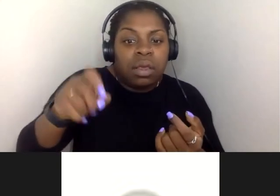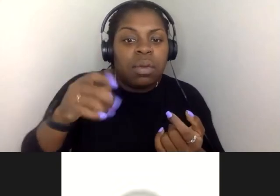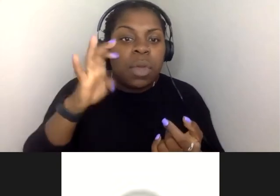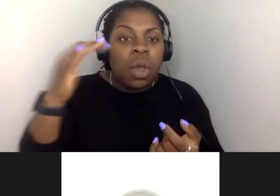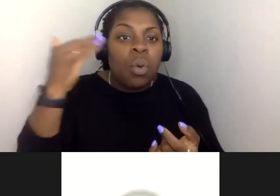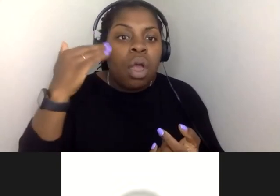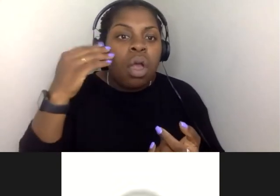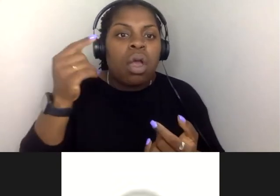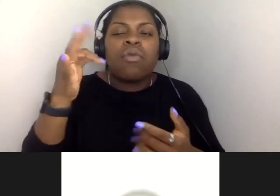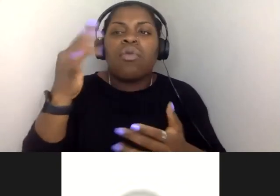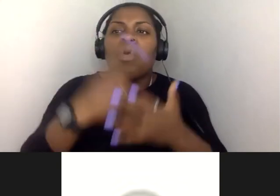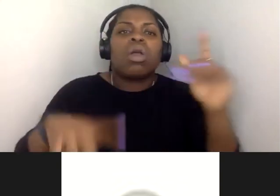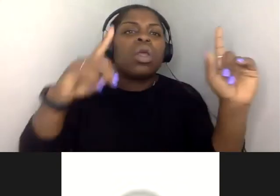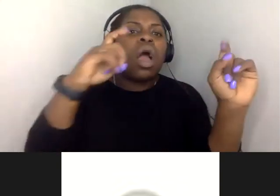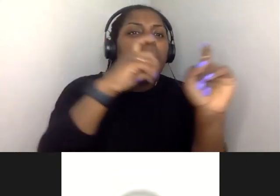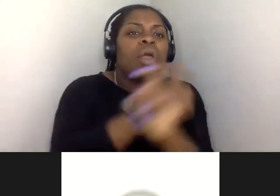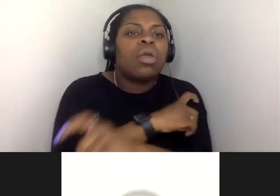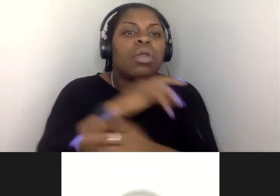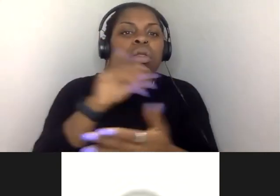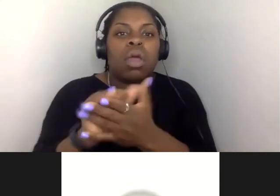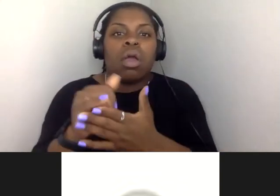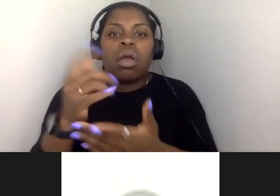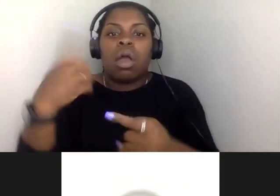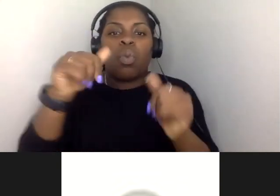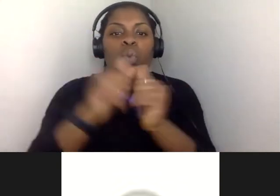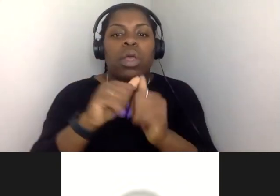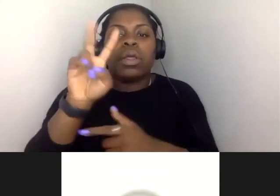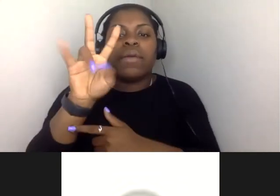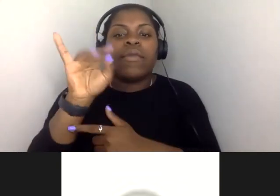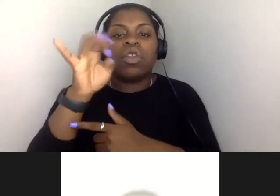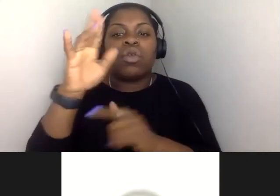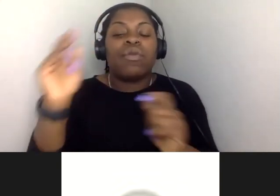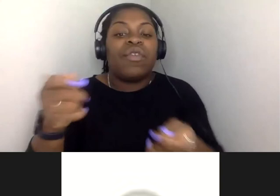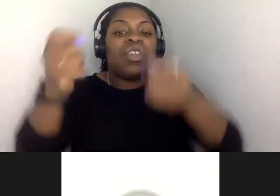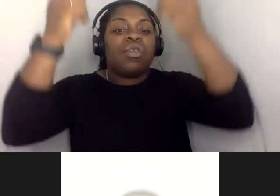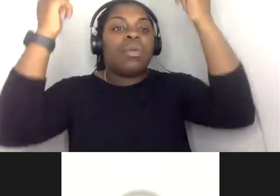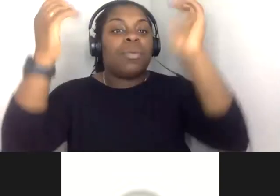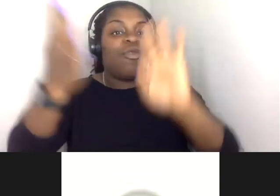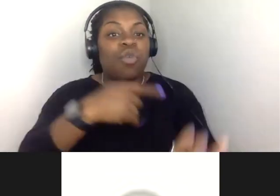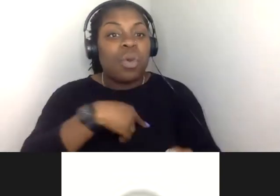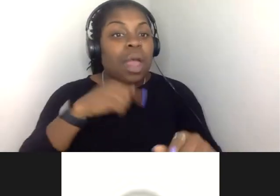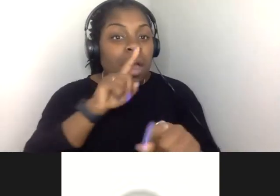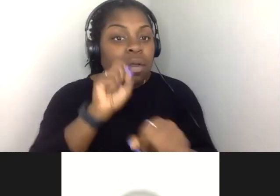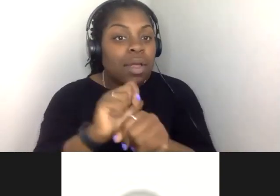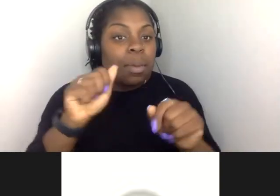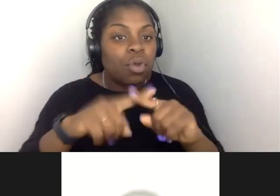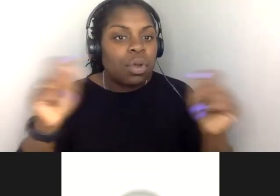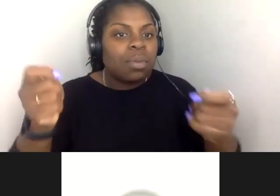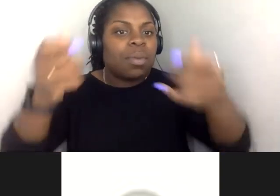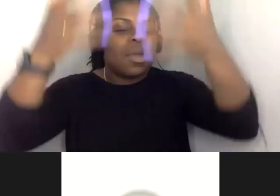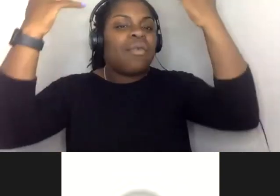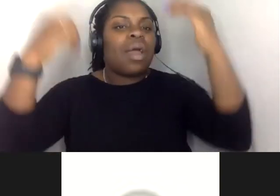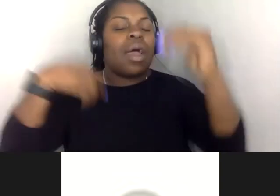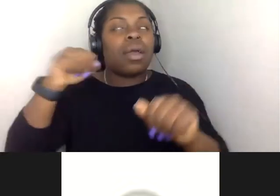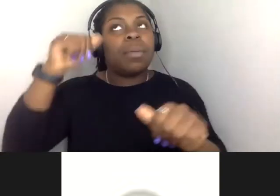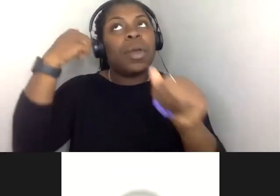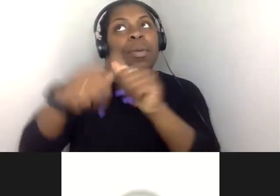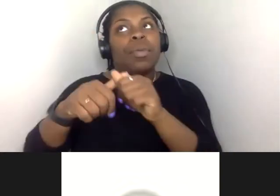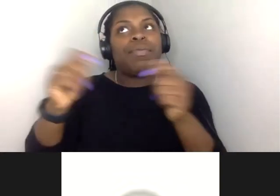victoria. ¿Cuáles son las complicaciones que vienen con la victoria antes